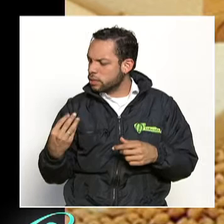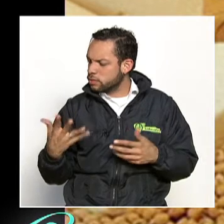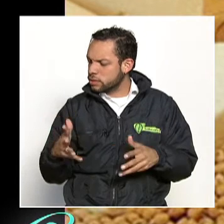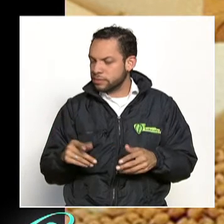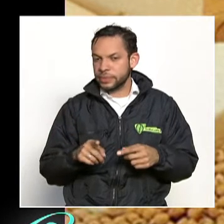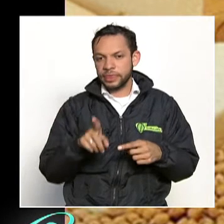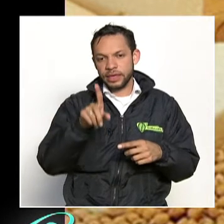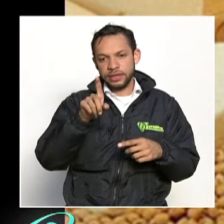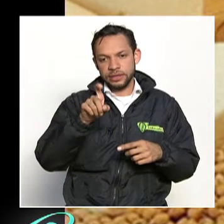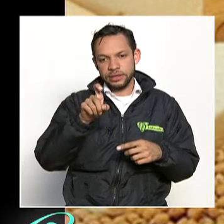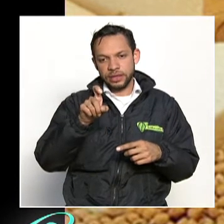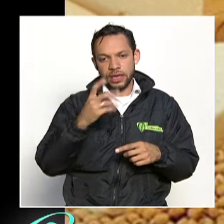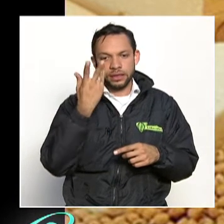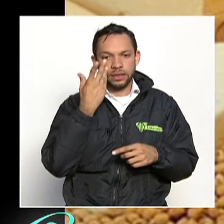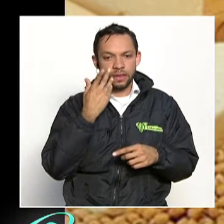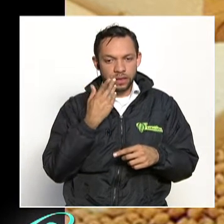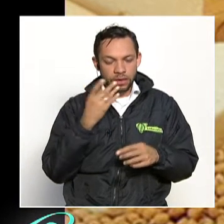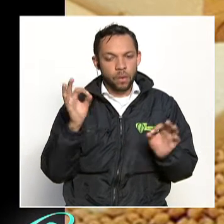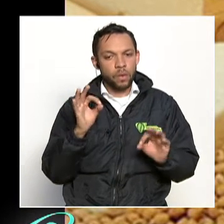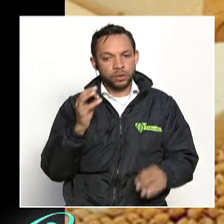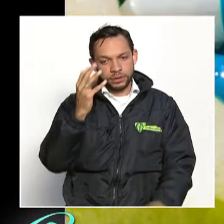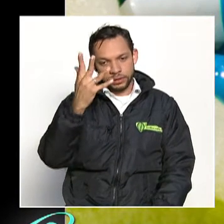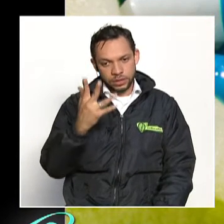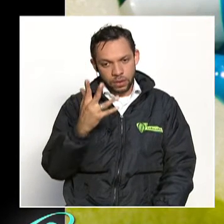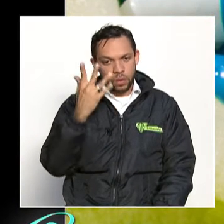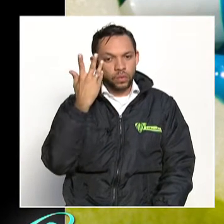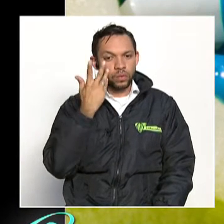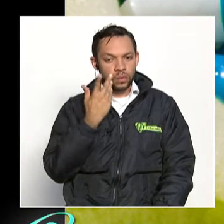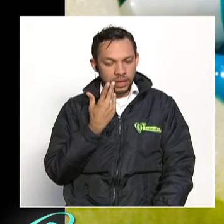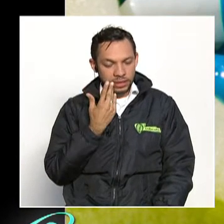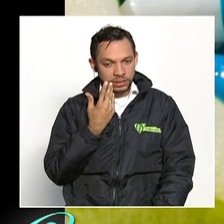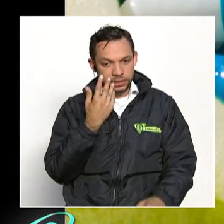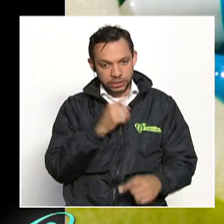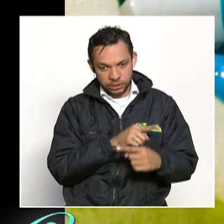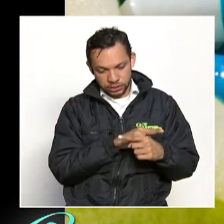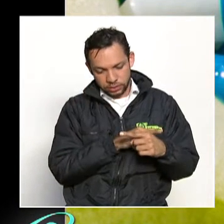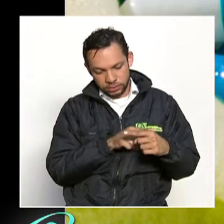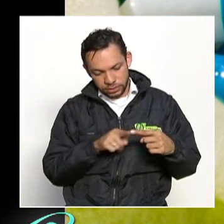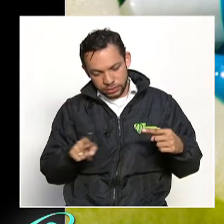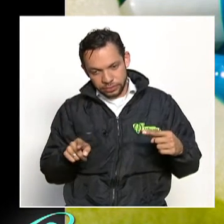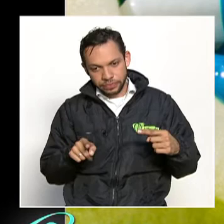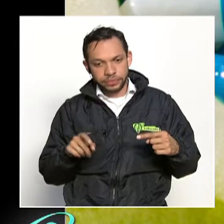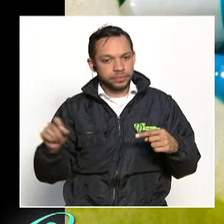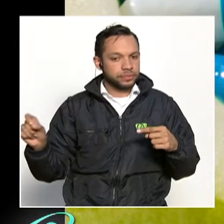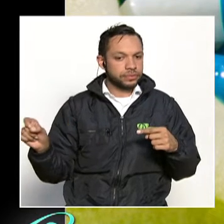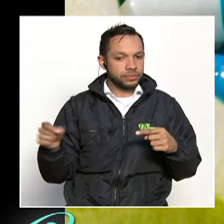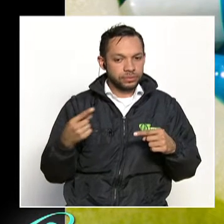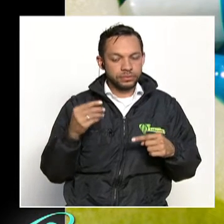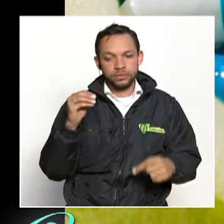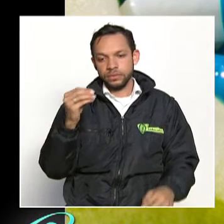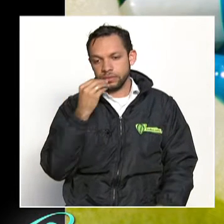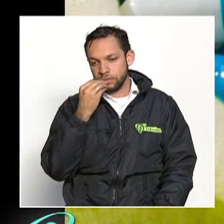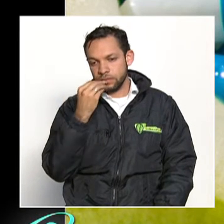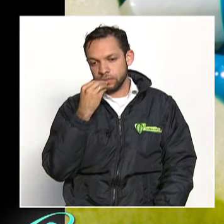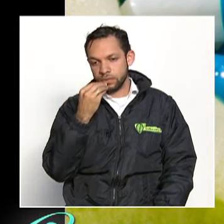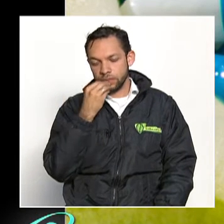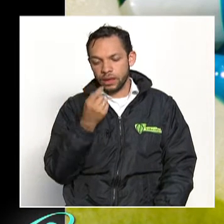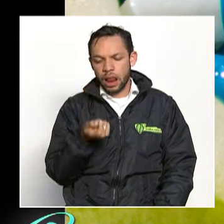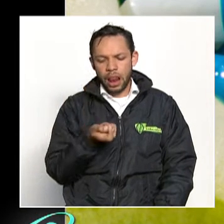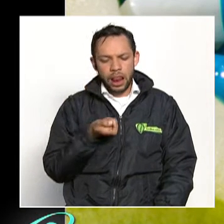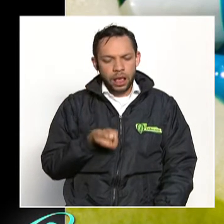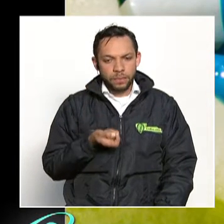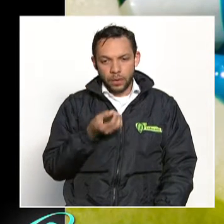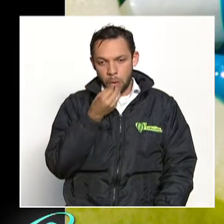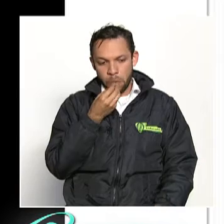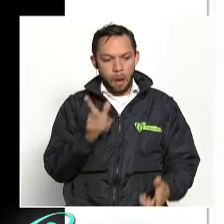básicamente, si quiere 5 días y medio, pues. Y es básicamente, primero, una alimentación, como yo digo, tipo astronauta, donde